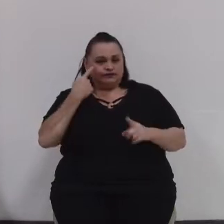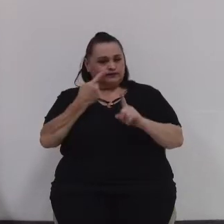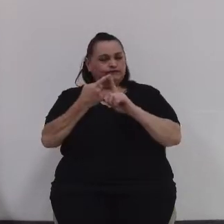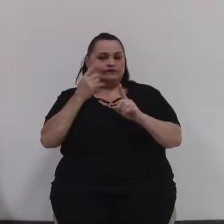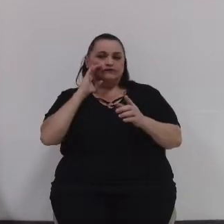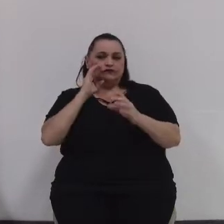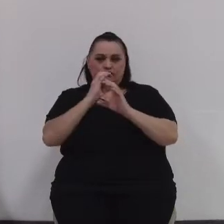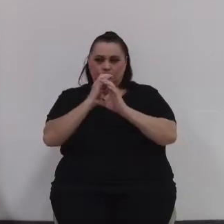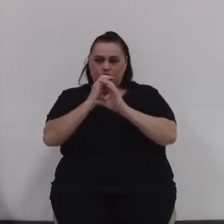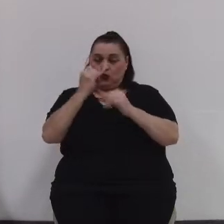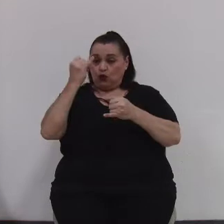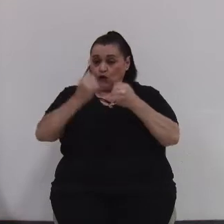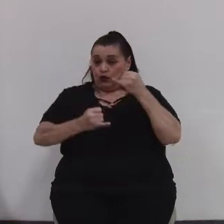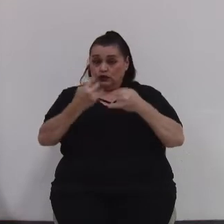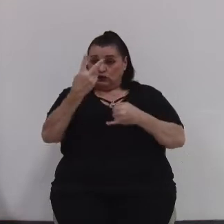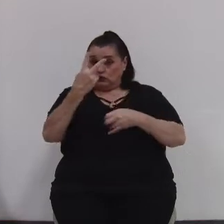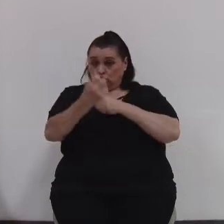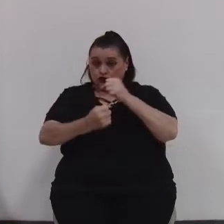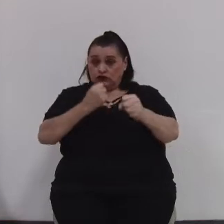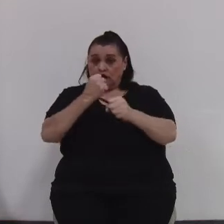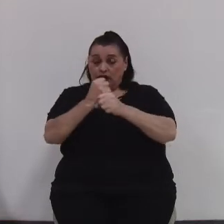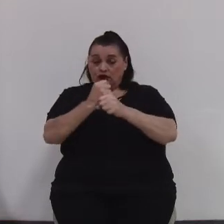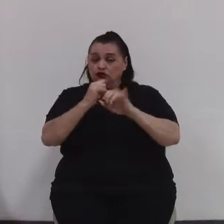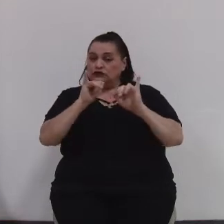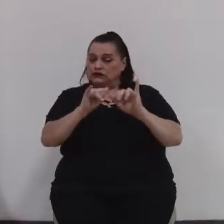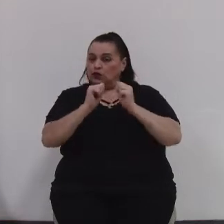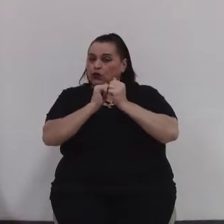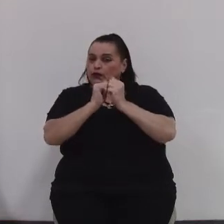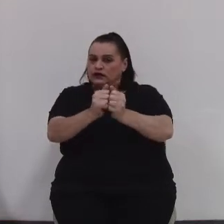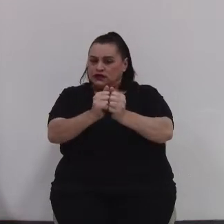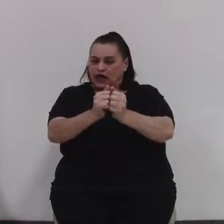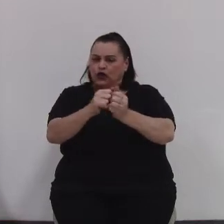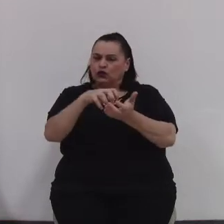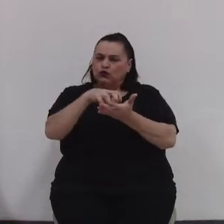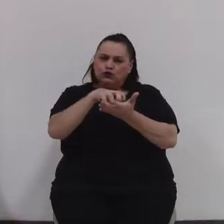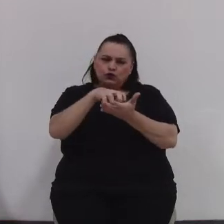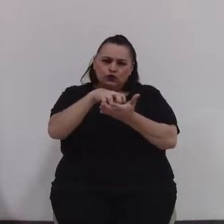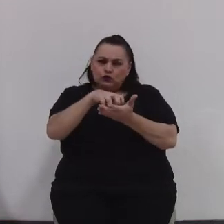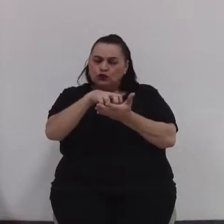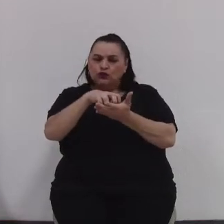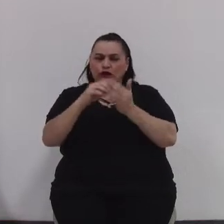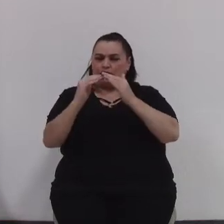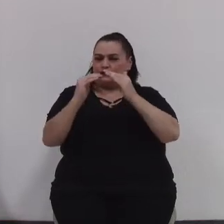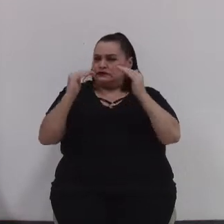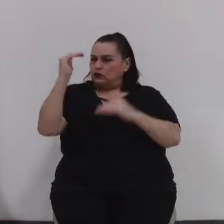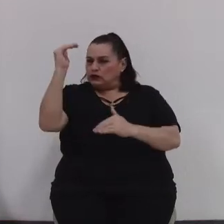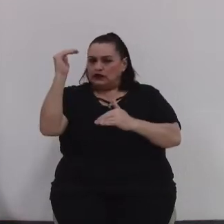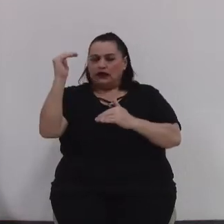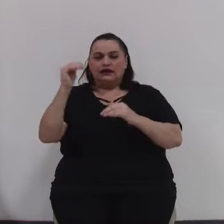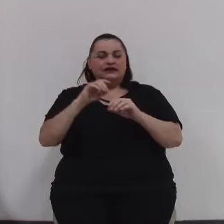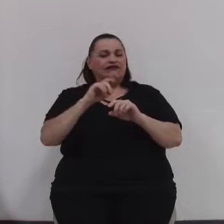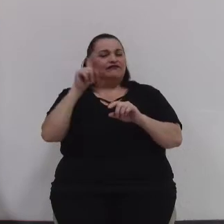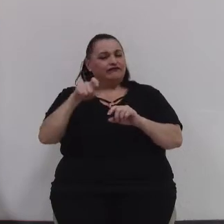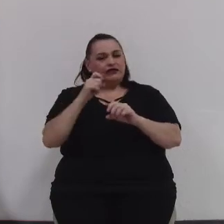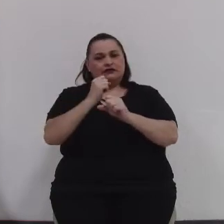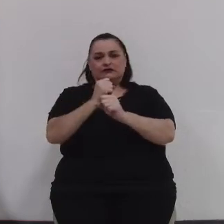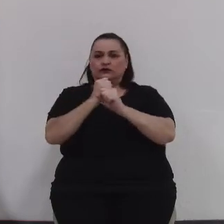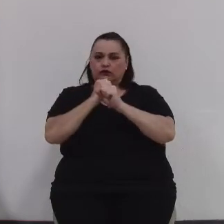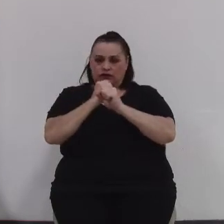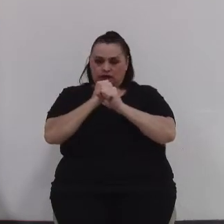donde en los últimos 2 años ha estado acompañado por incertidumbre, desigualdad e inseguridad,